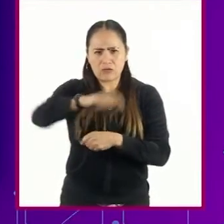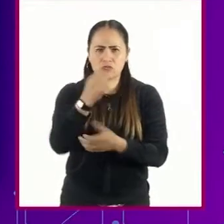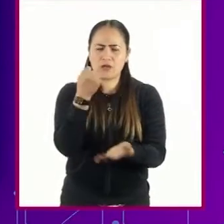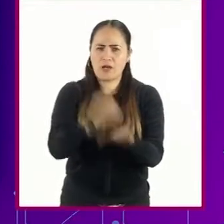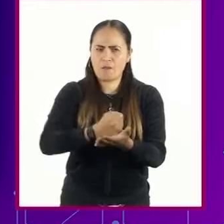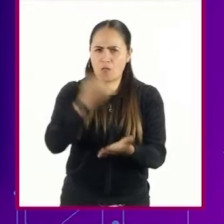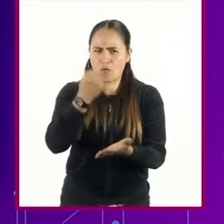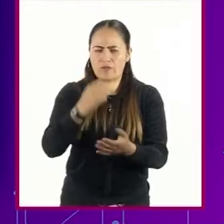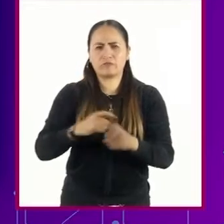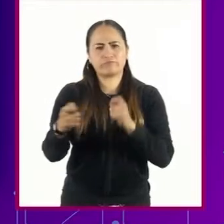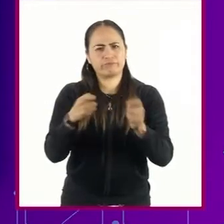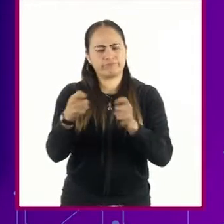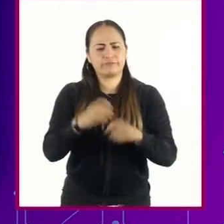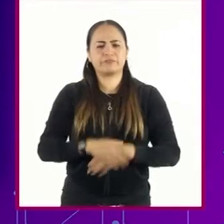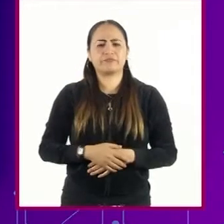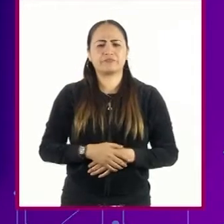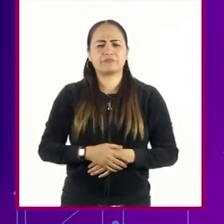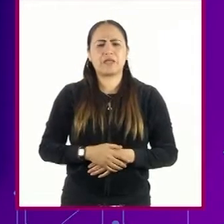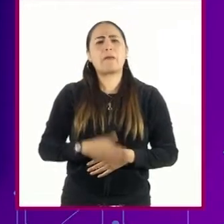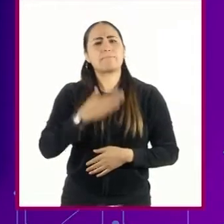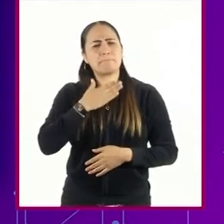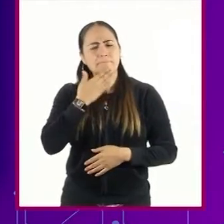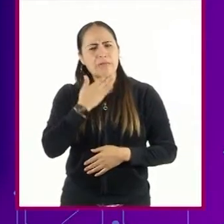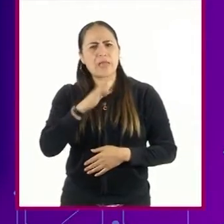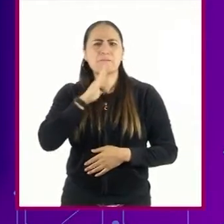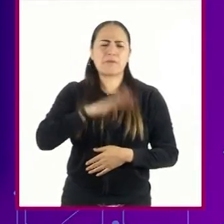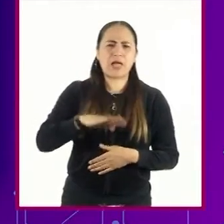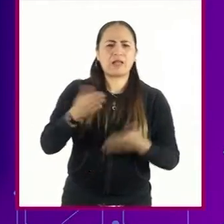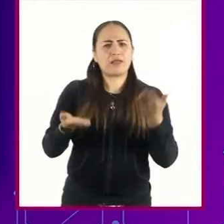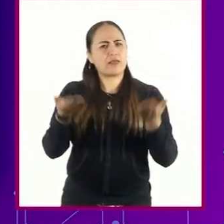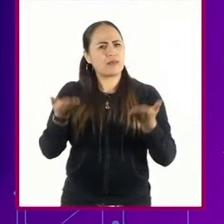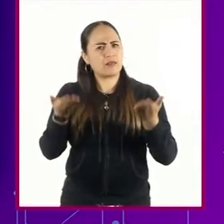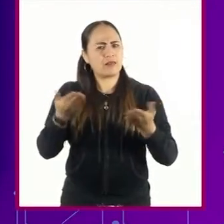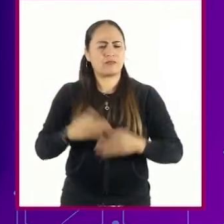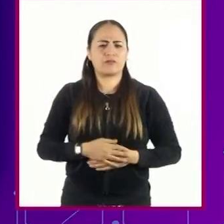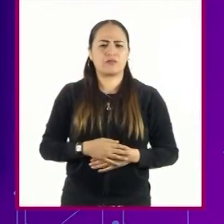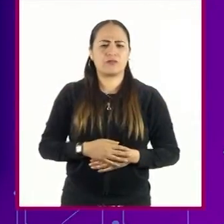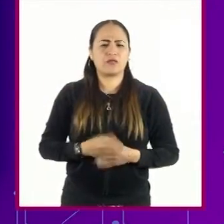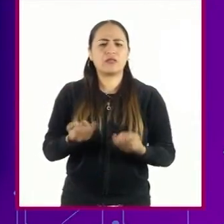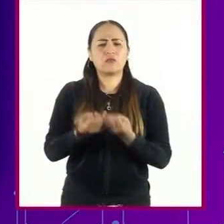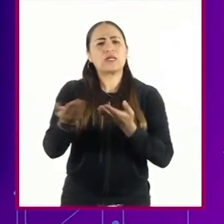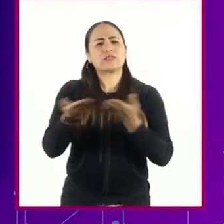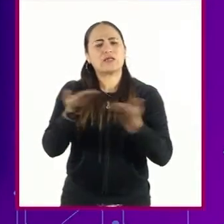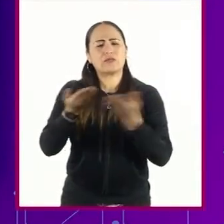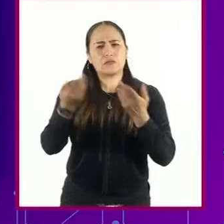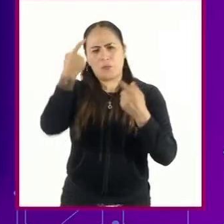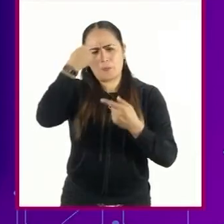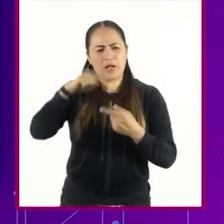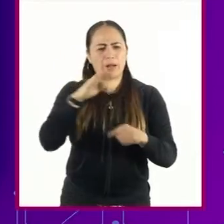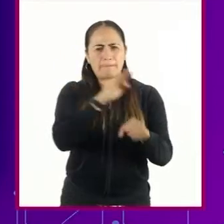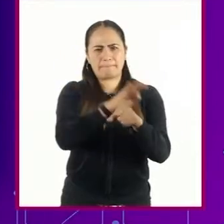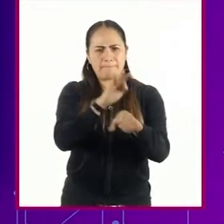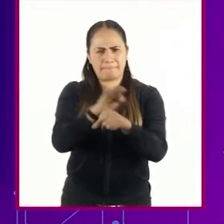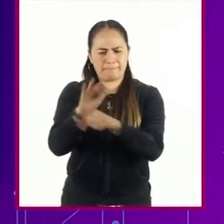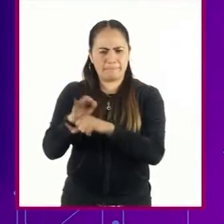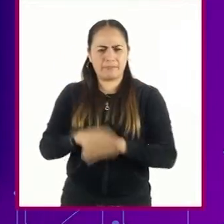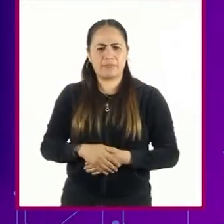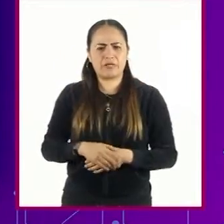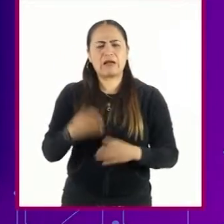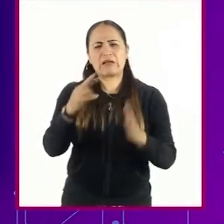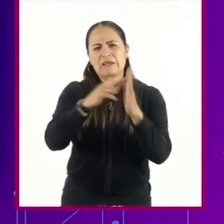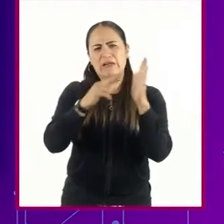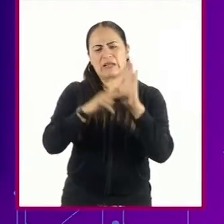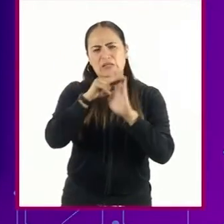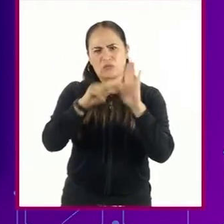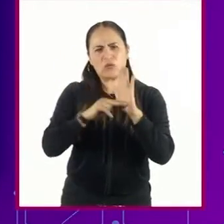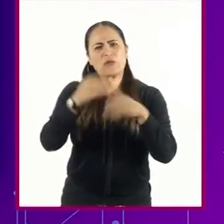conducta. Es buscar el equilibrio entre el bien y el mal. Un servicio que se le presta a la ciudadanía para su protección. Reglas y normas que se deben de acatar.